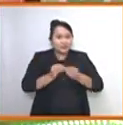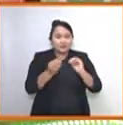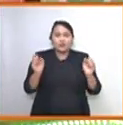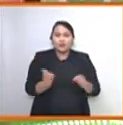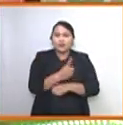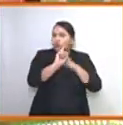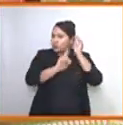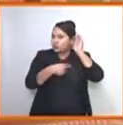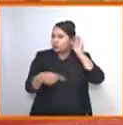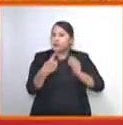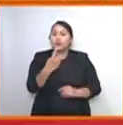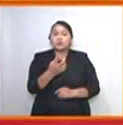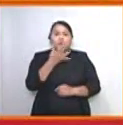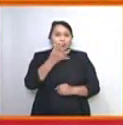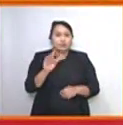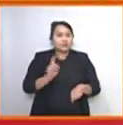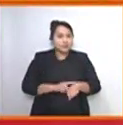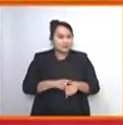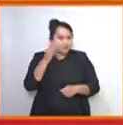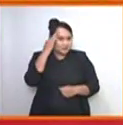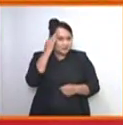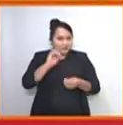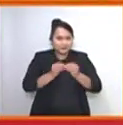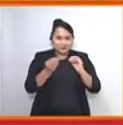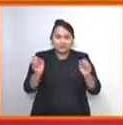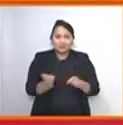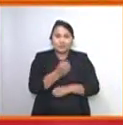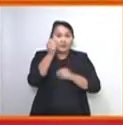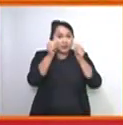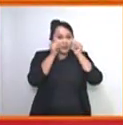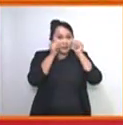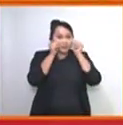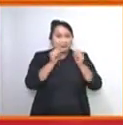mucha suerte porque es momento de conocerlo. Y este es, atentos,